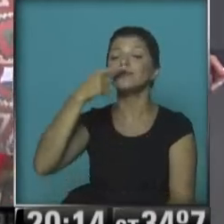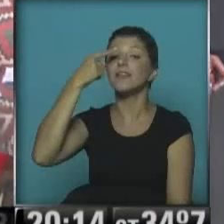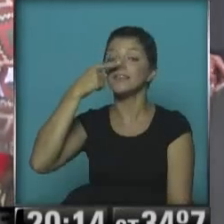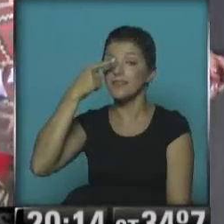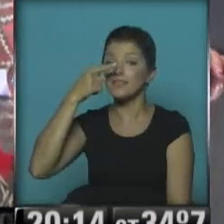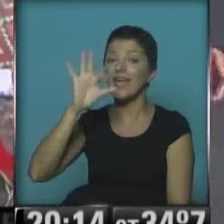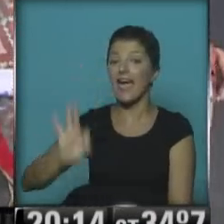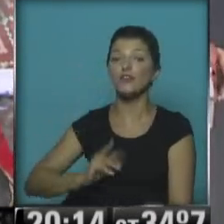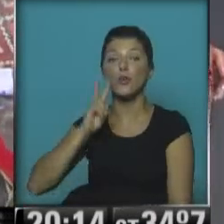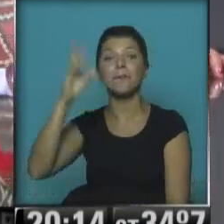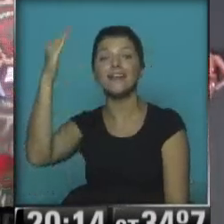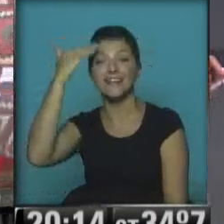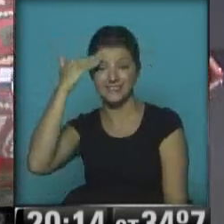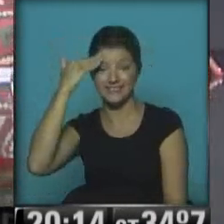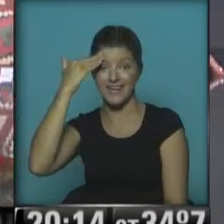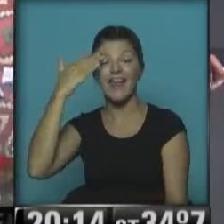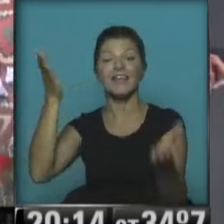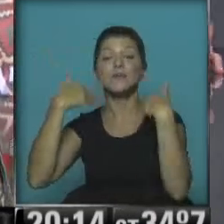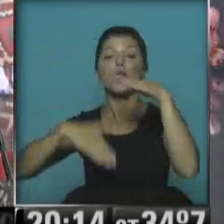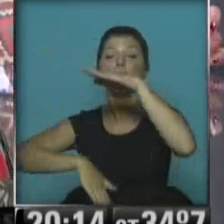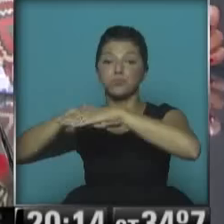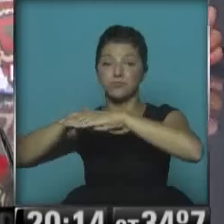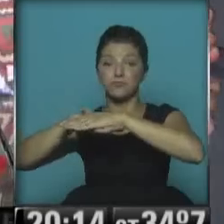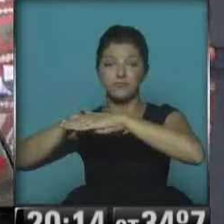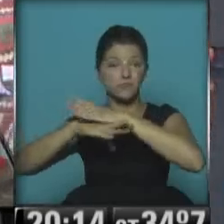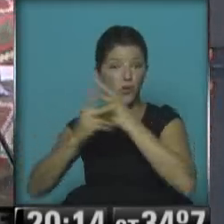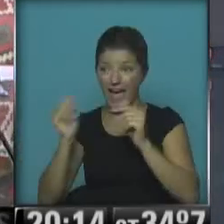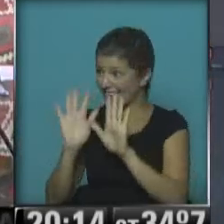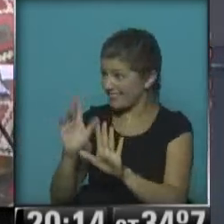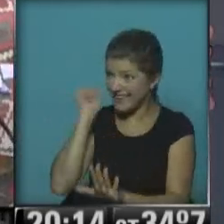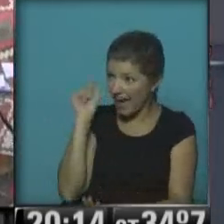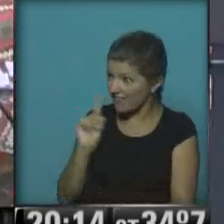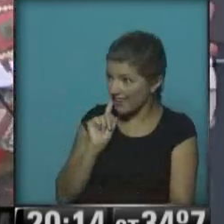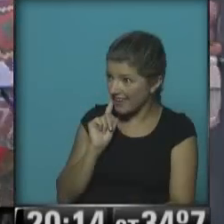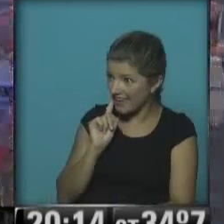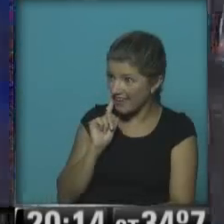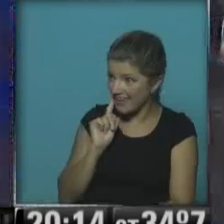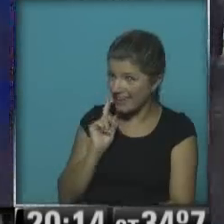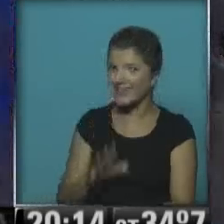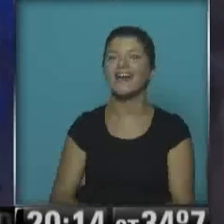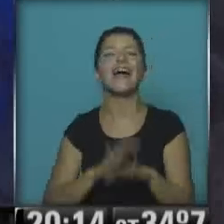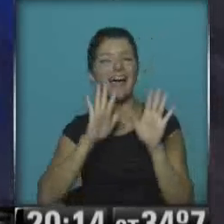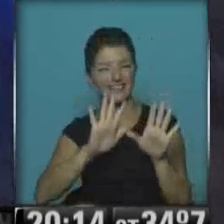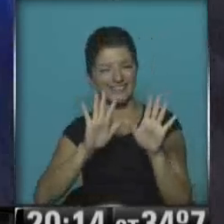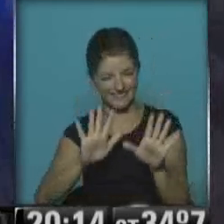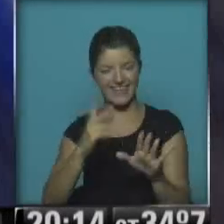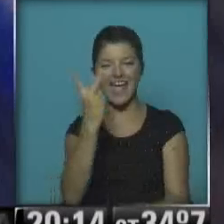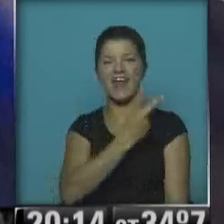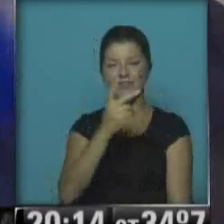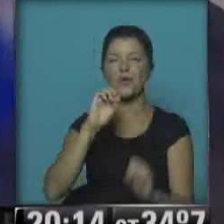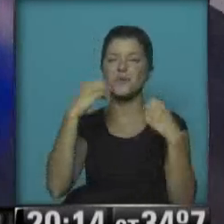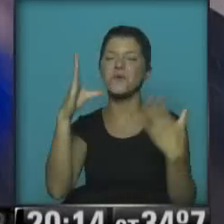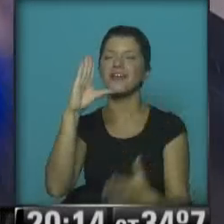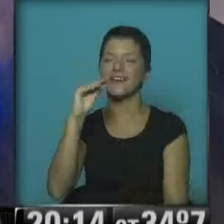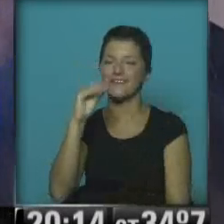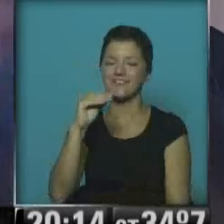es que en 2015 las altas temperaturas van a estar ausentes. ¿Es así, Gabriela? Así es, Lourdes, Pablo, muy buenas